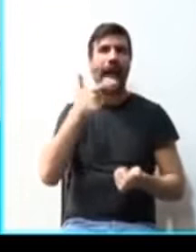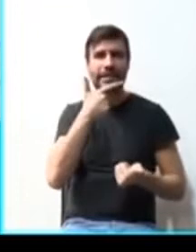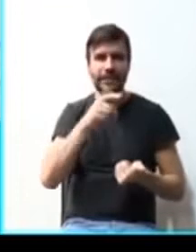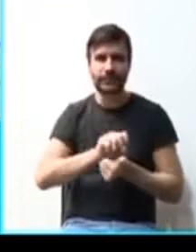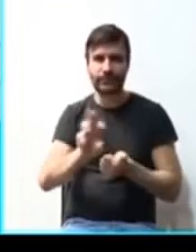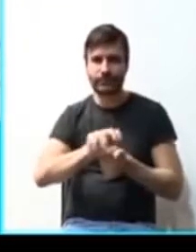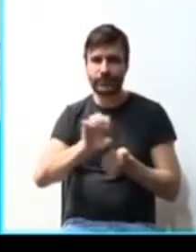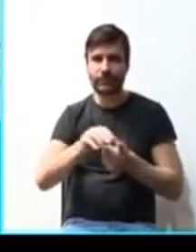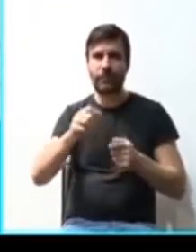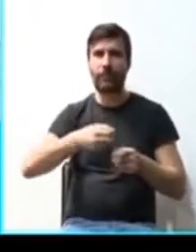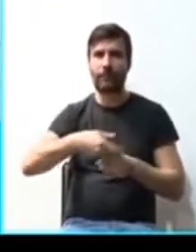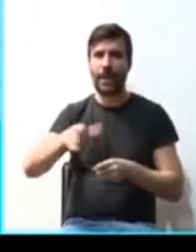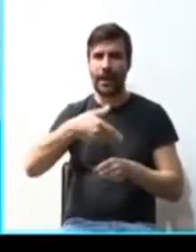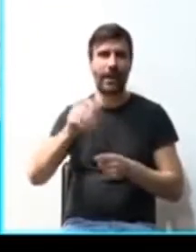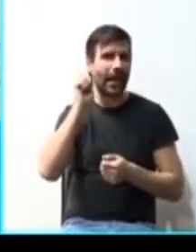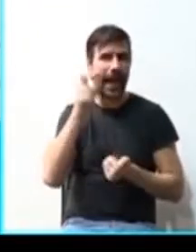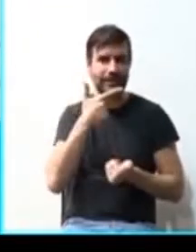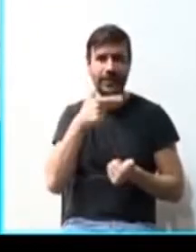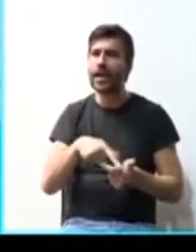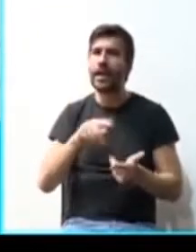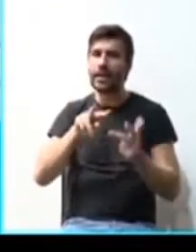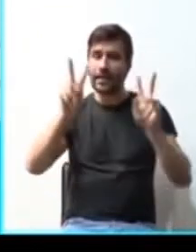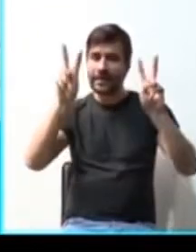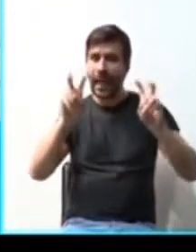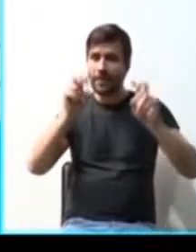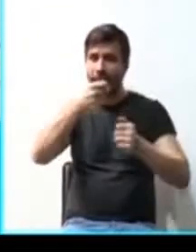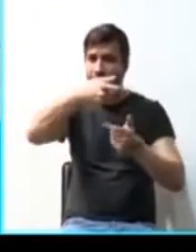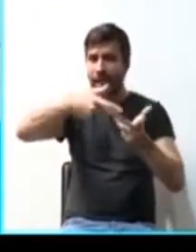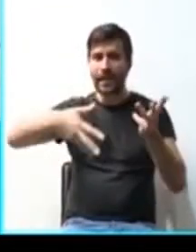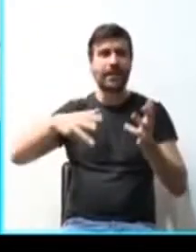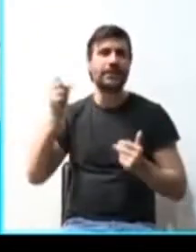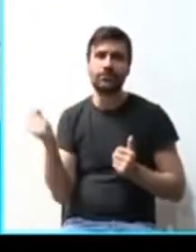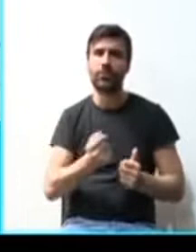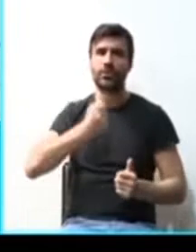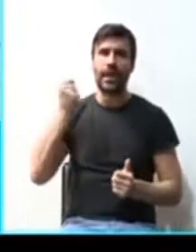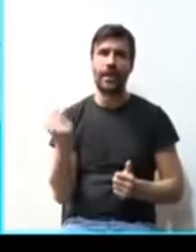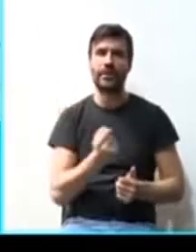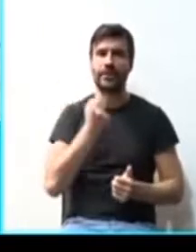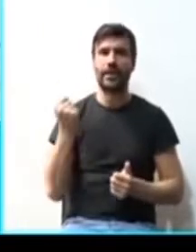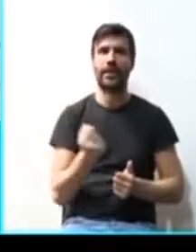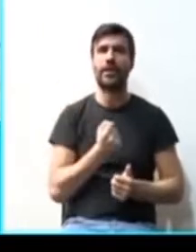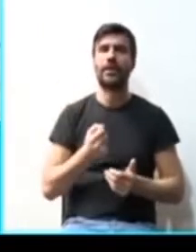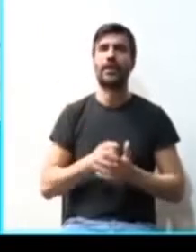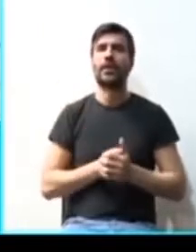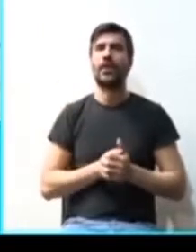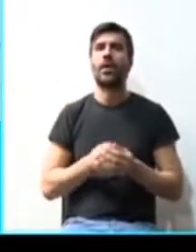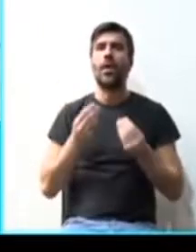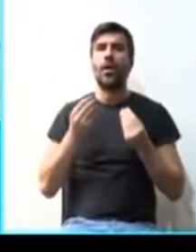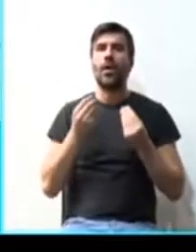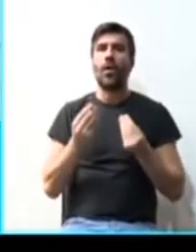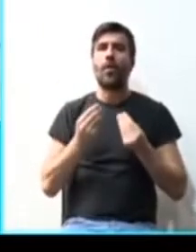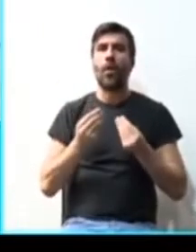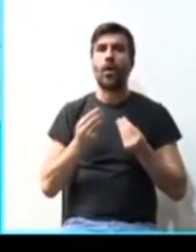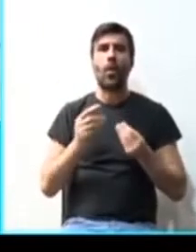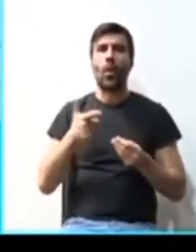tema fundamental, fundamental, y me veo la obligación de presentarlo sobre tablas, dado que no tenemos un